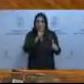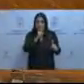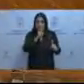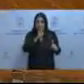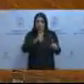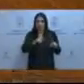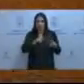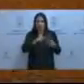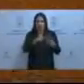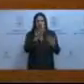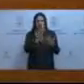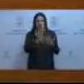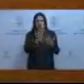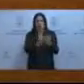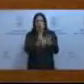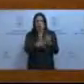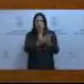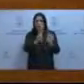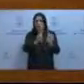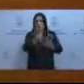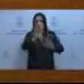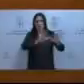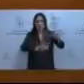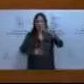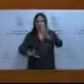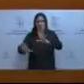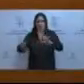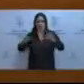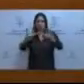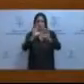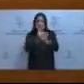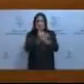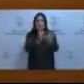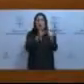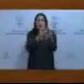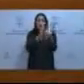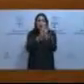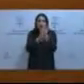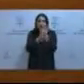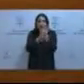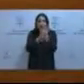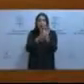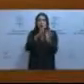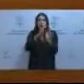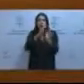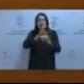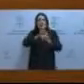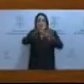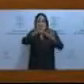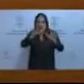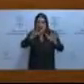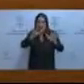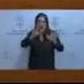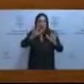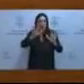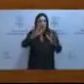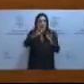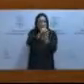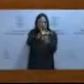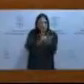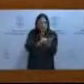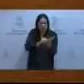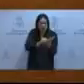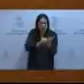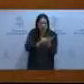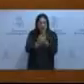de proposición no de ley, con escasa claridad en su exposición de motivos. Realmente no sé si es que se redactó la carrera, si no se tenían las ideas